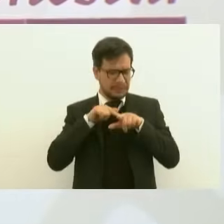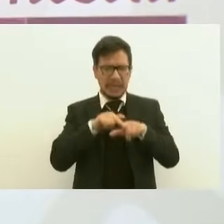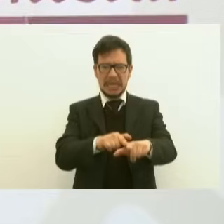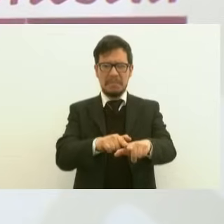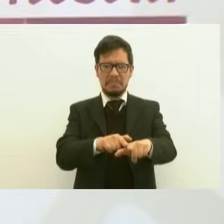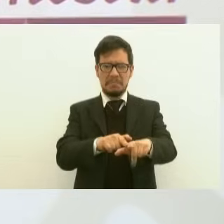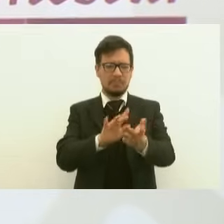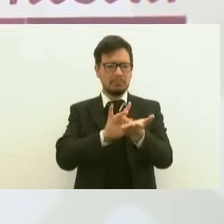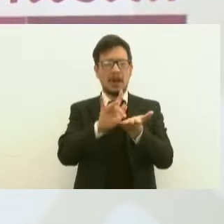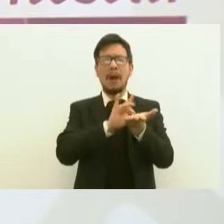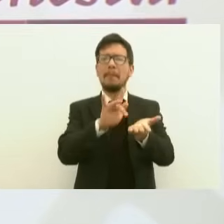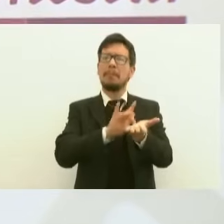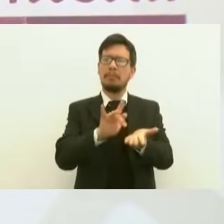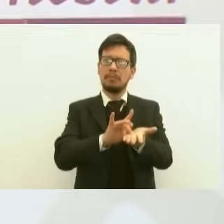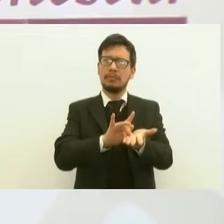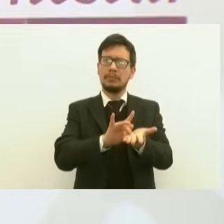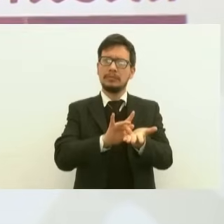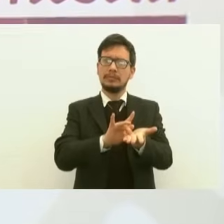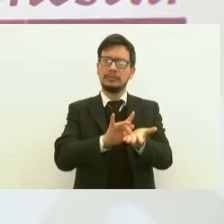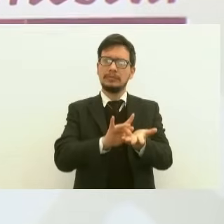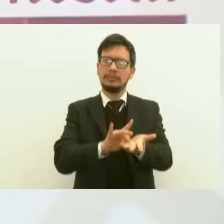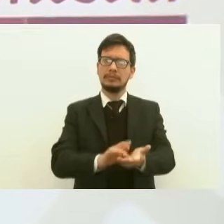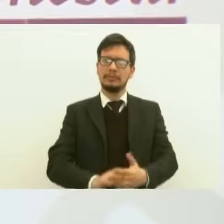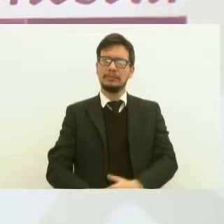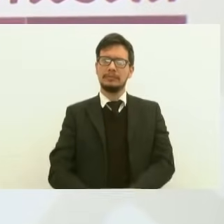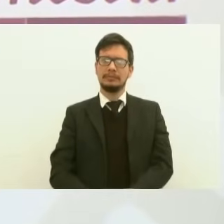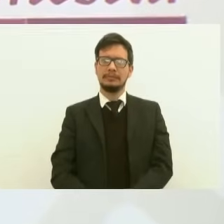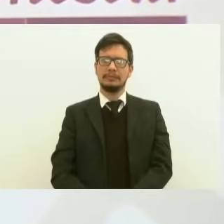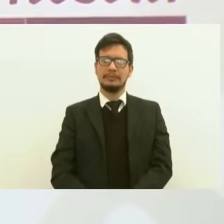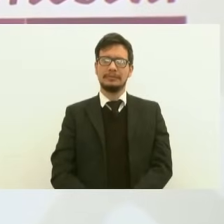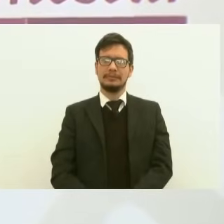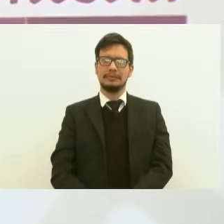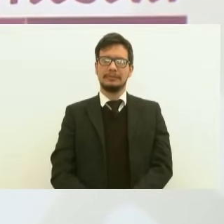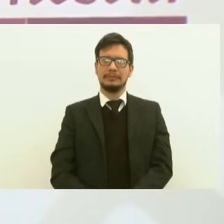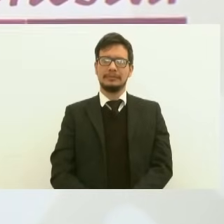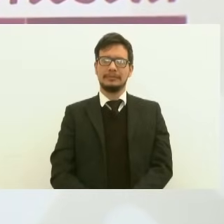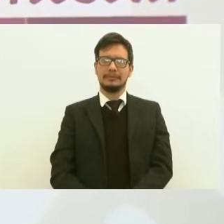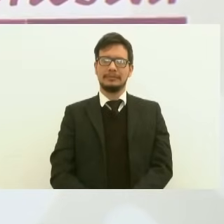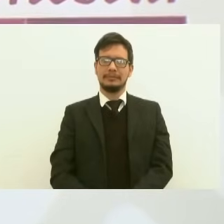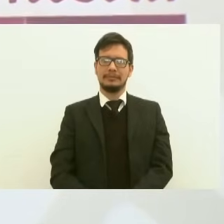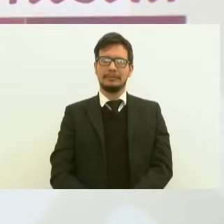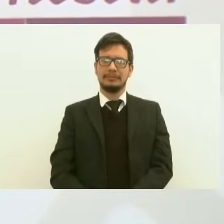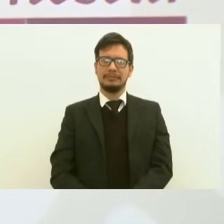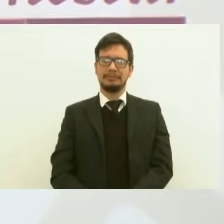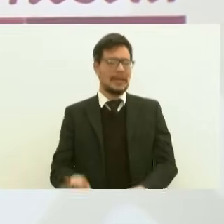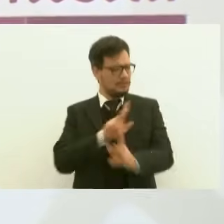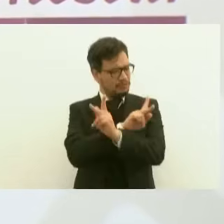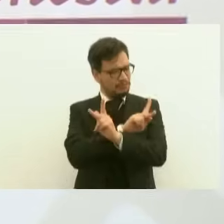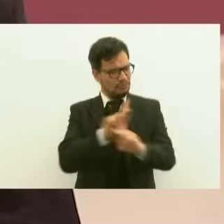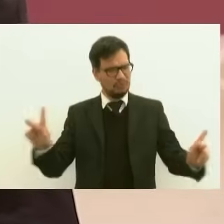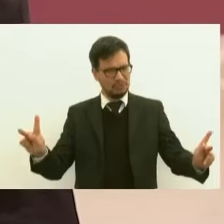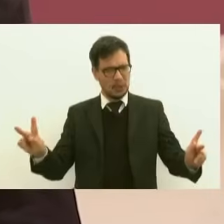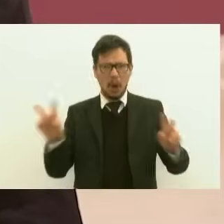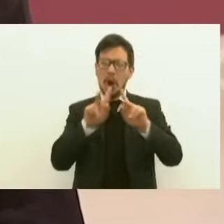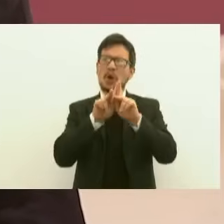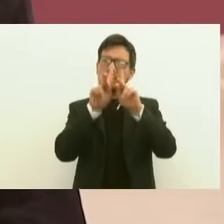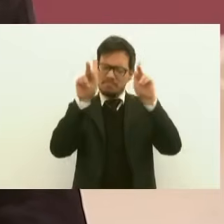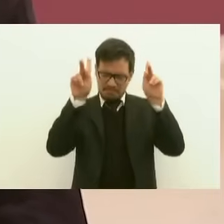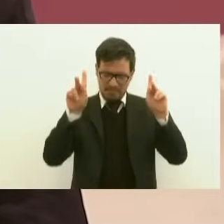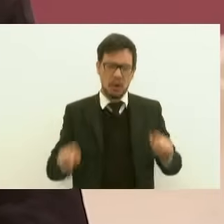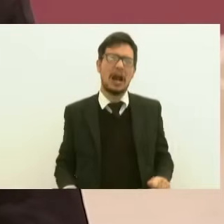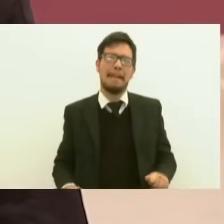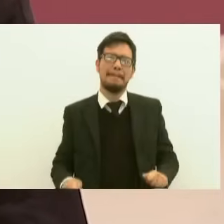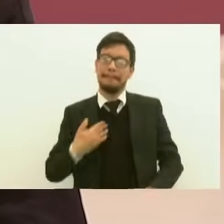apoyando en todos los programas de